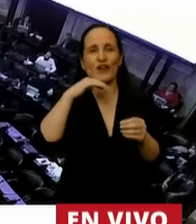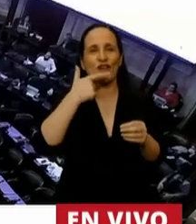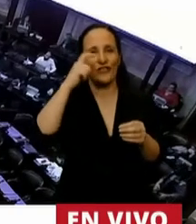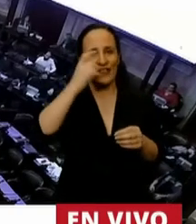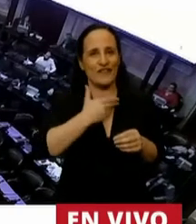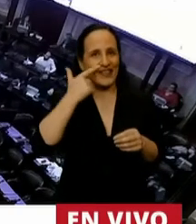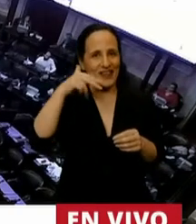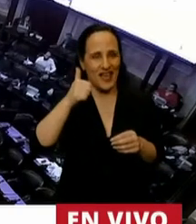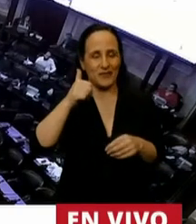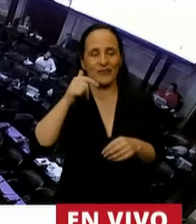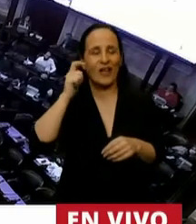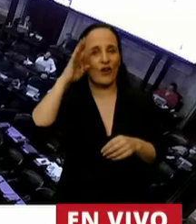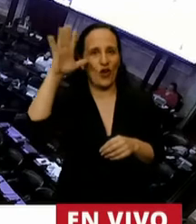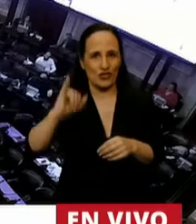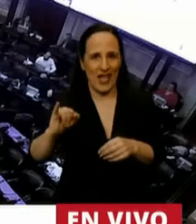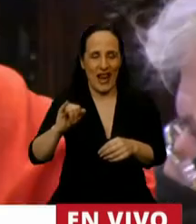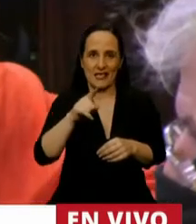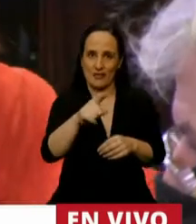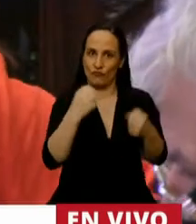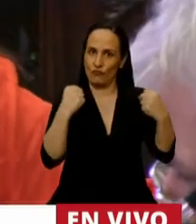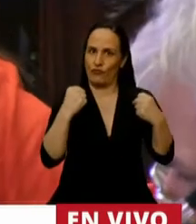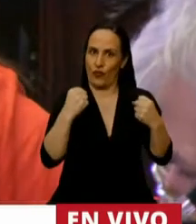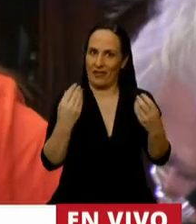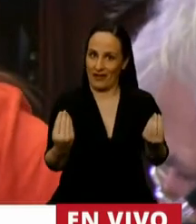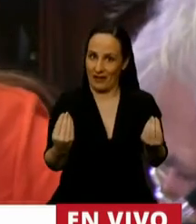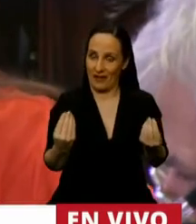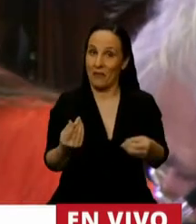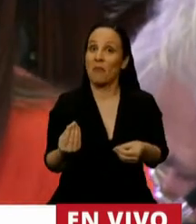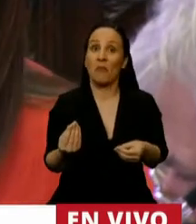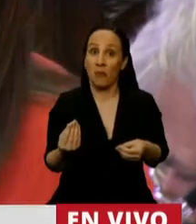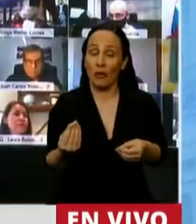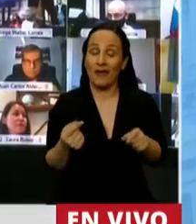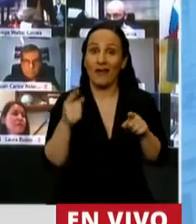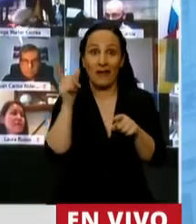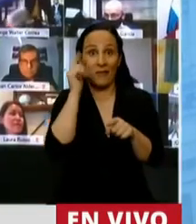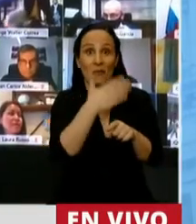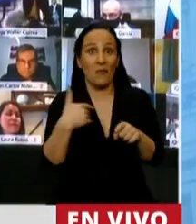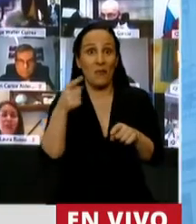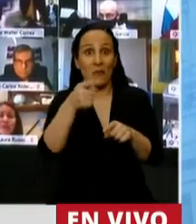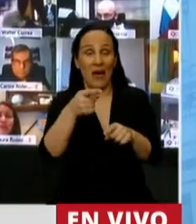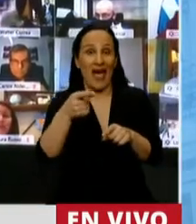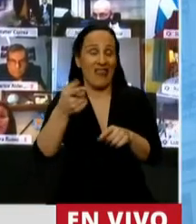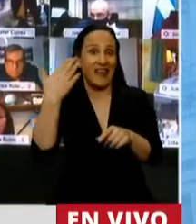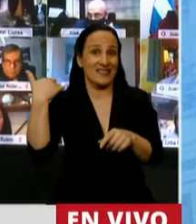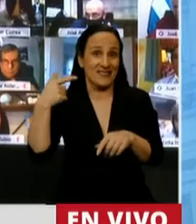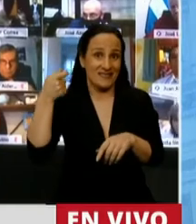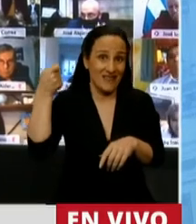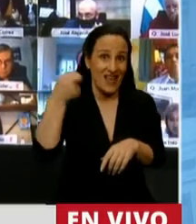González, porque ella es hija de padres